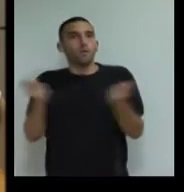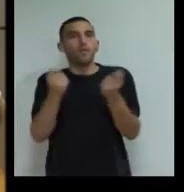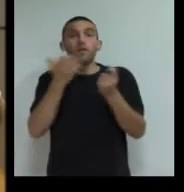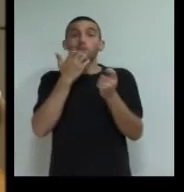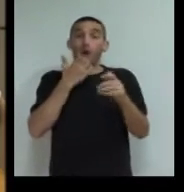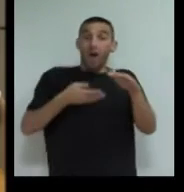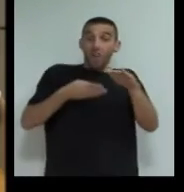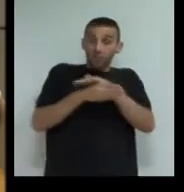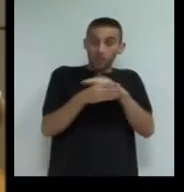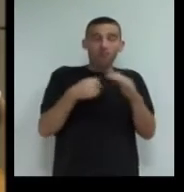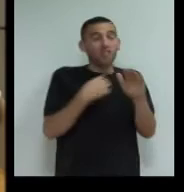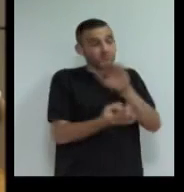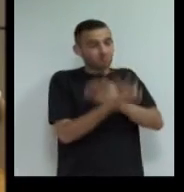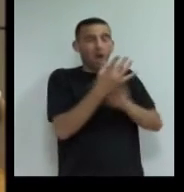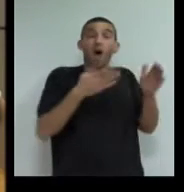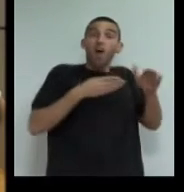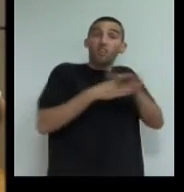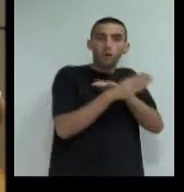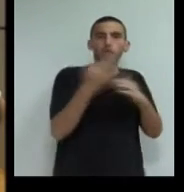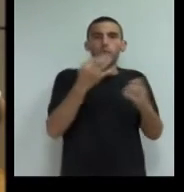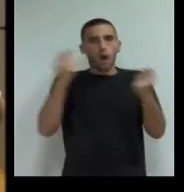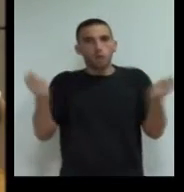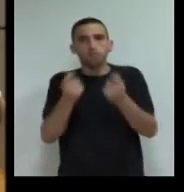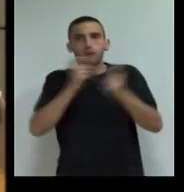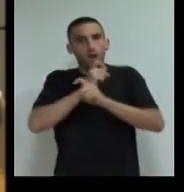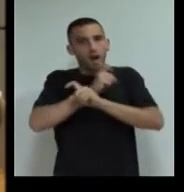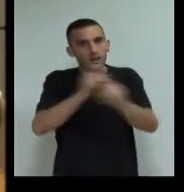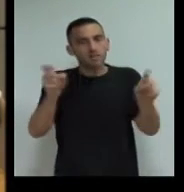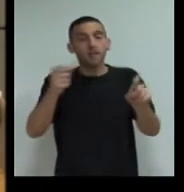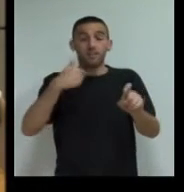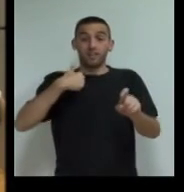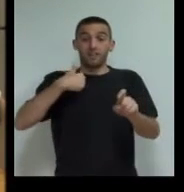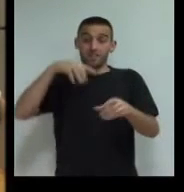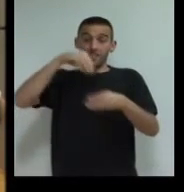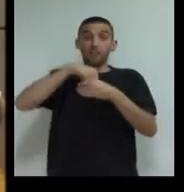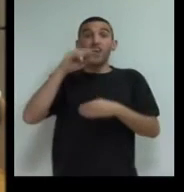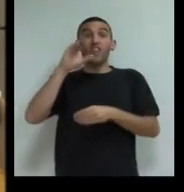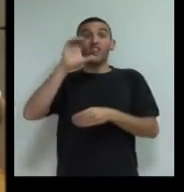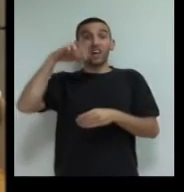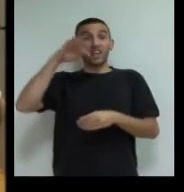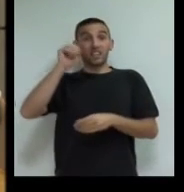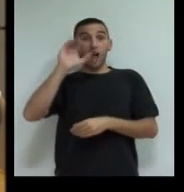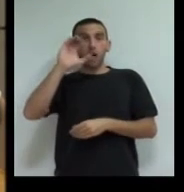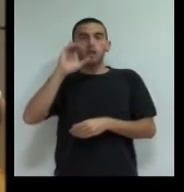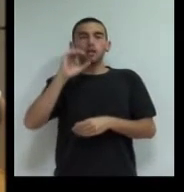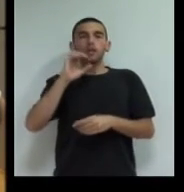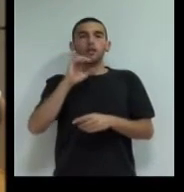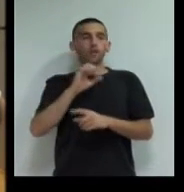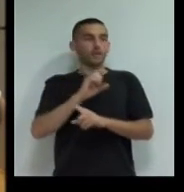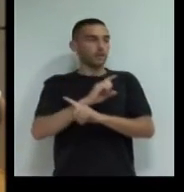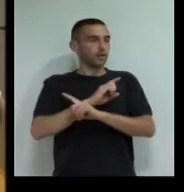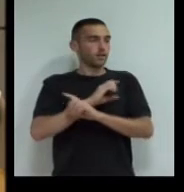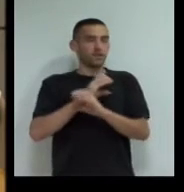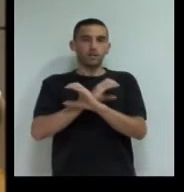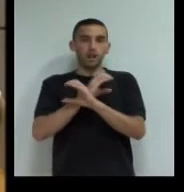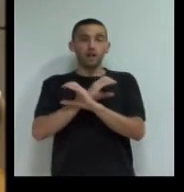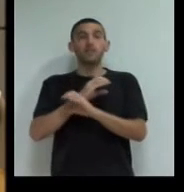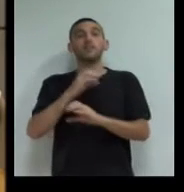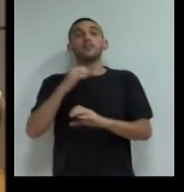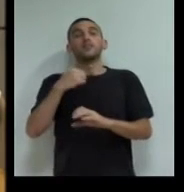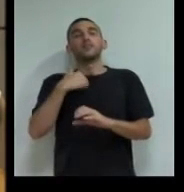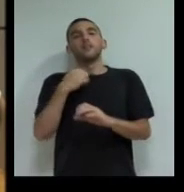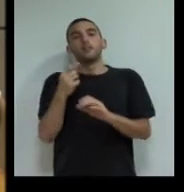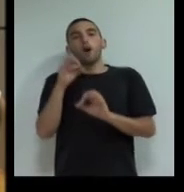ya es accesible. Nosotros hemos organizado un taller en CENTAC de televisión y reconocía uno de los participantes